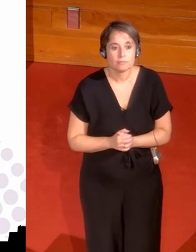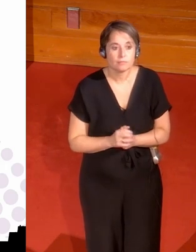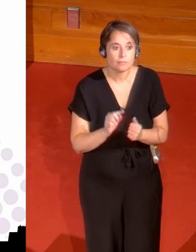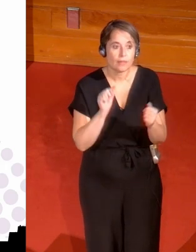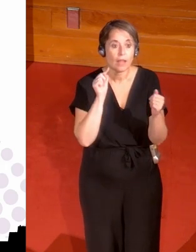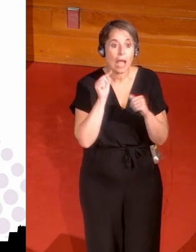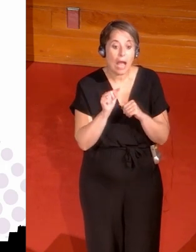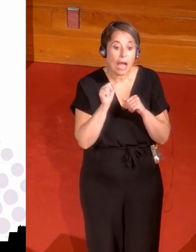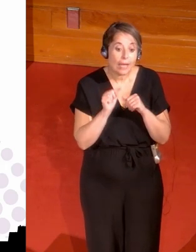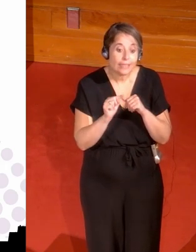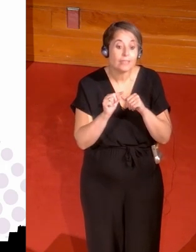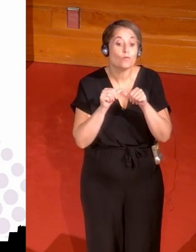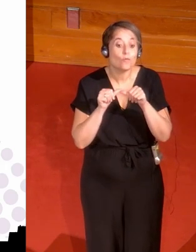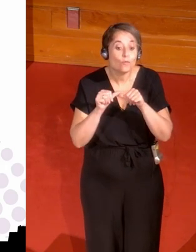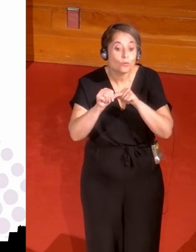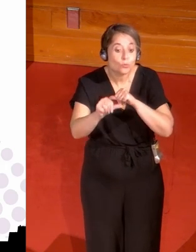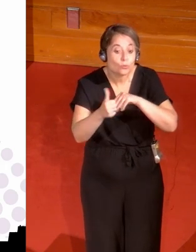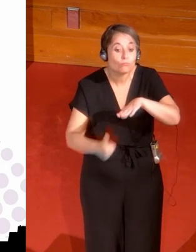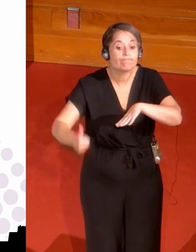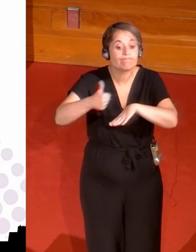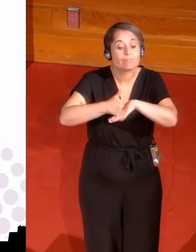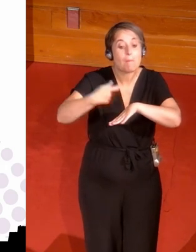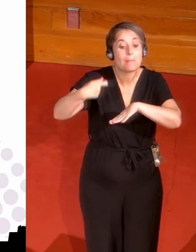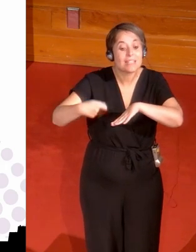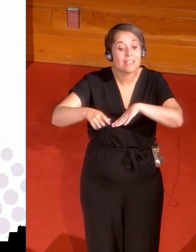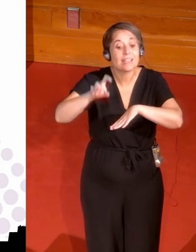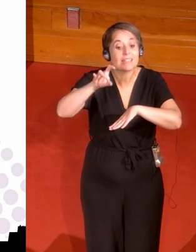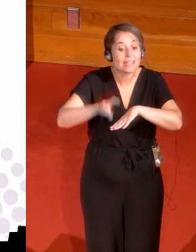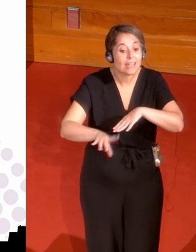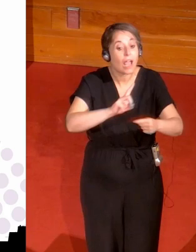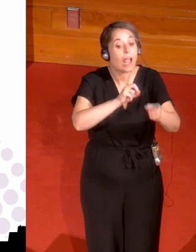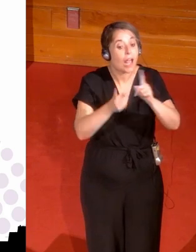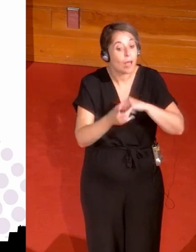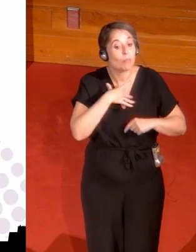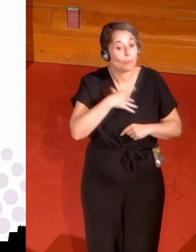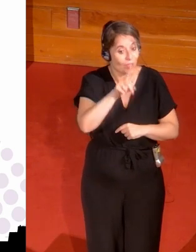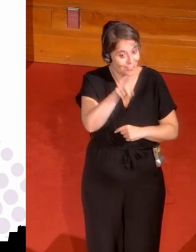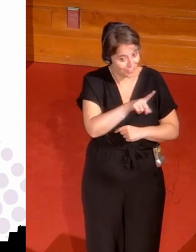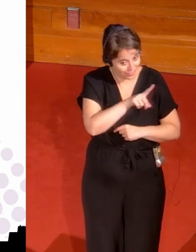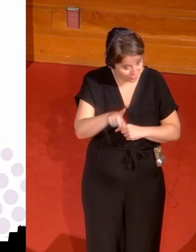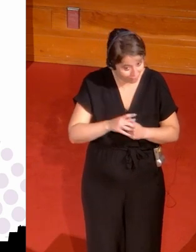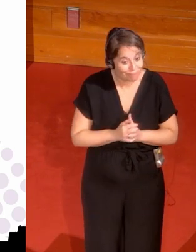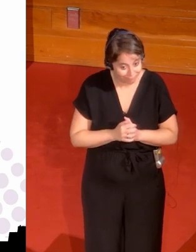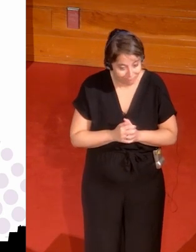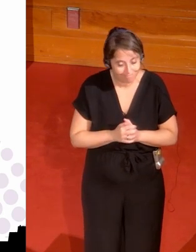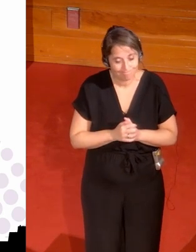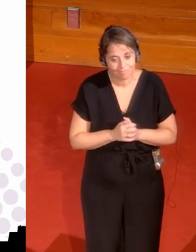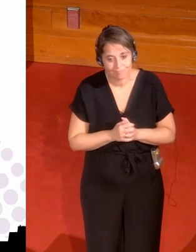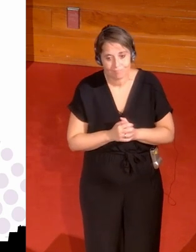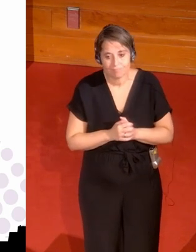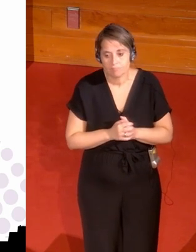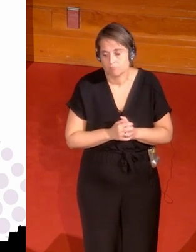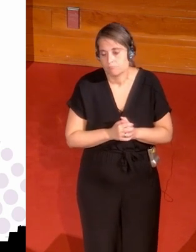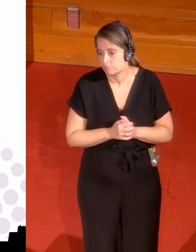puede haber cambios en función de quién gane las las elecciones eh No es